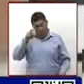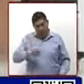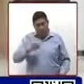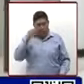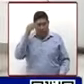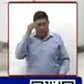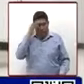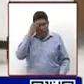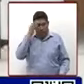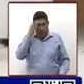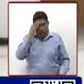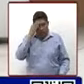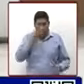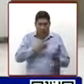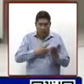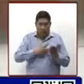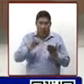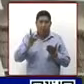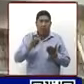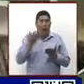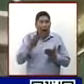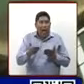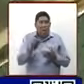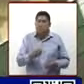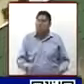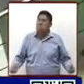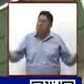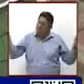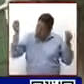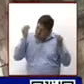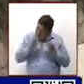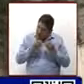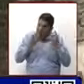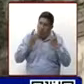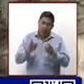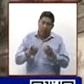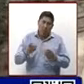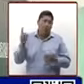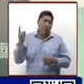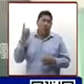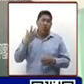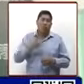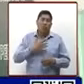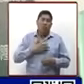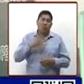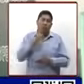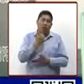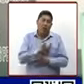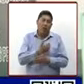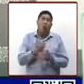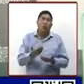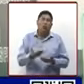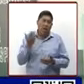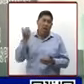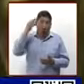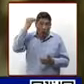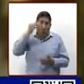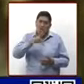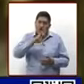Que esto es verdad, que hay más denuncias, pero que bastaría con la de mi hija para que este hombre no vuelva a salir de la